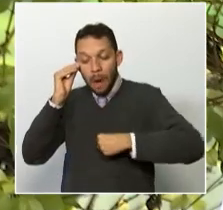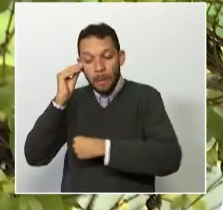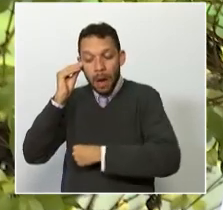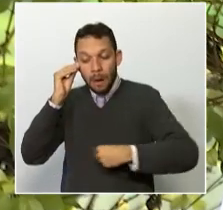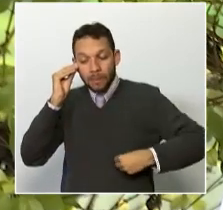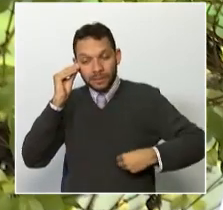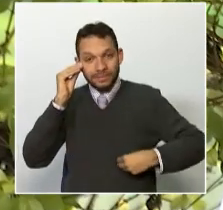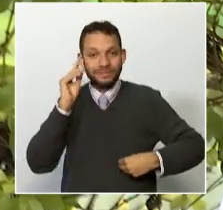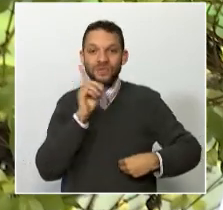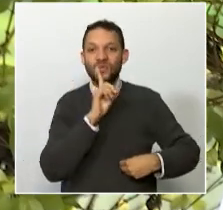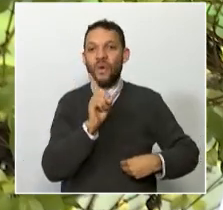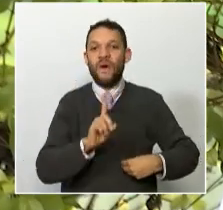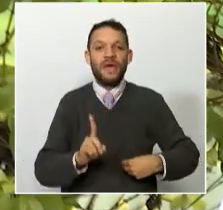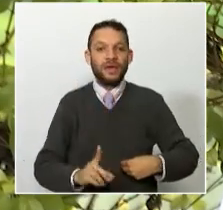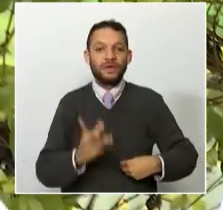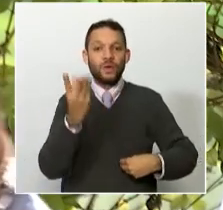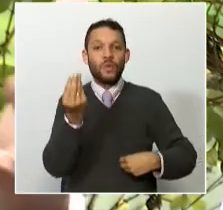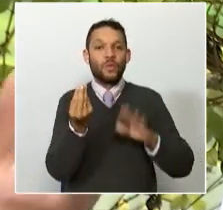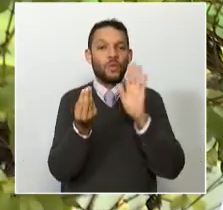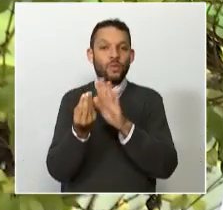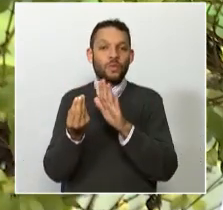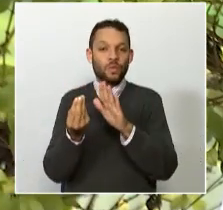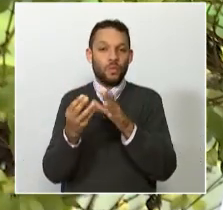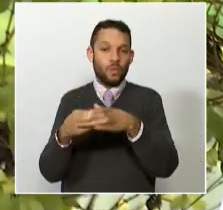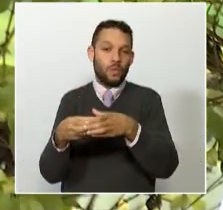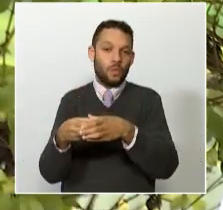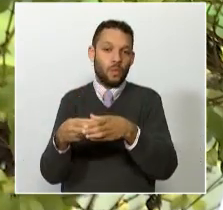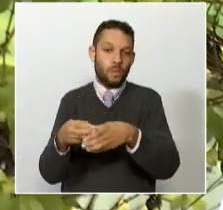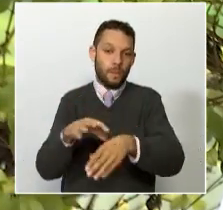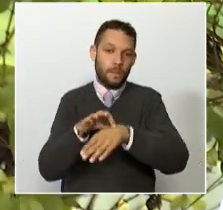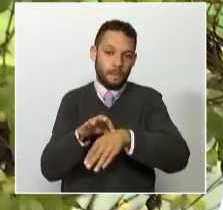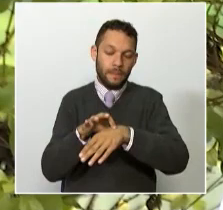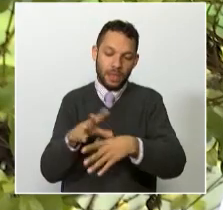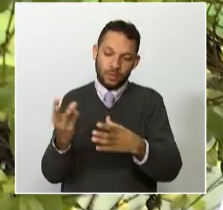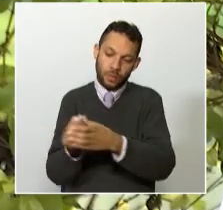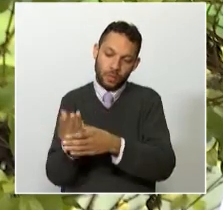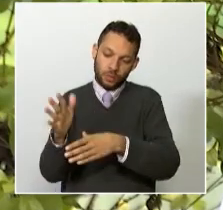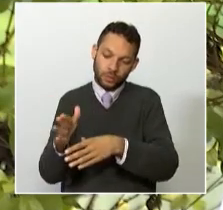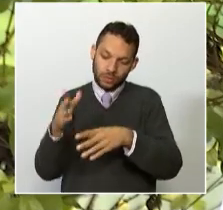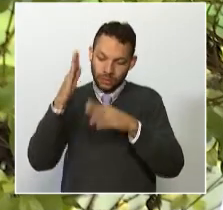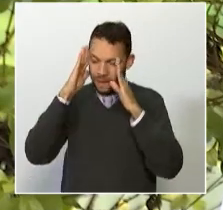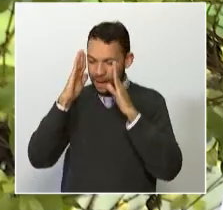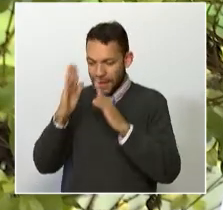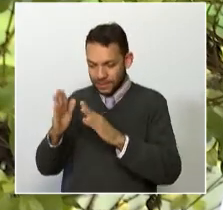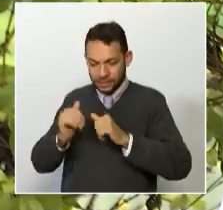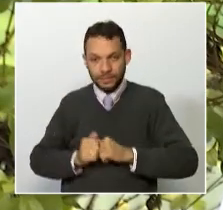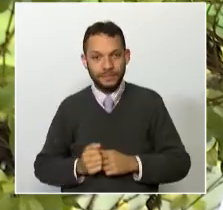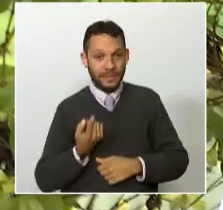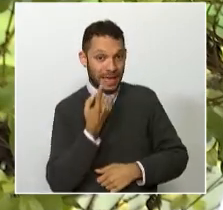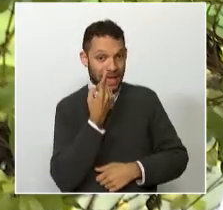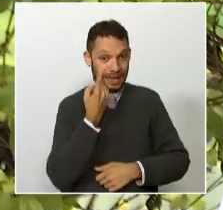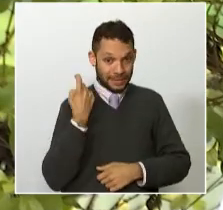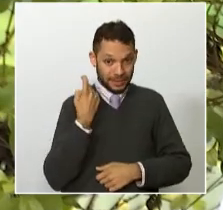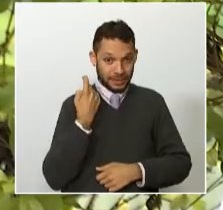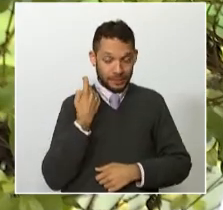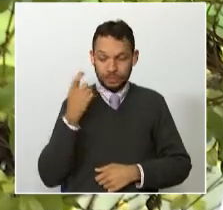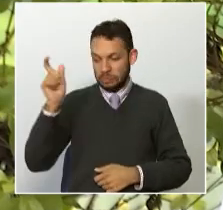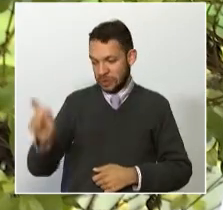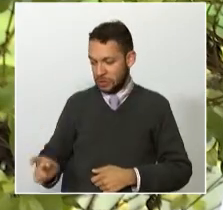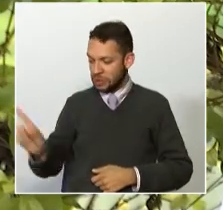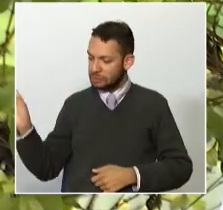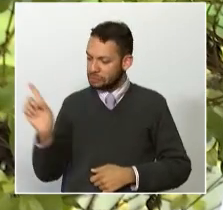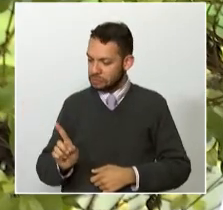atiendo en grupo con el equipo interdisciplinario de médicos. Y ayer, por ejemplo, llegaba una